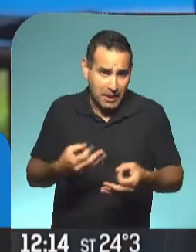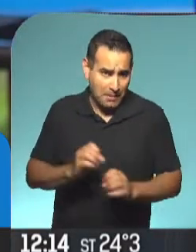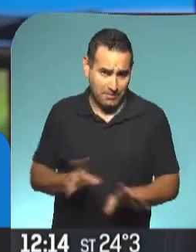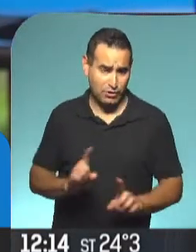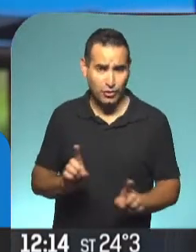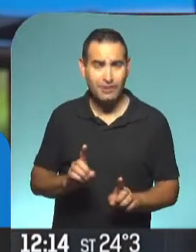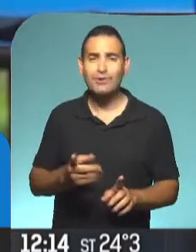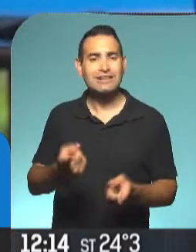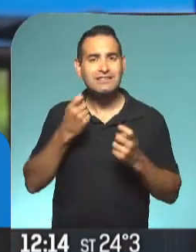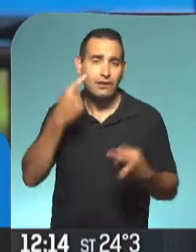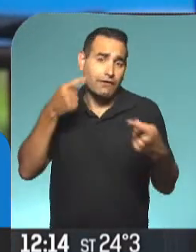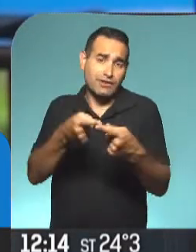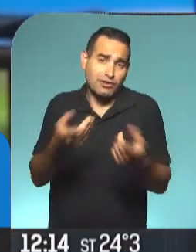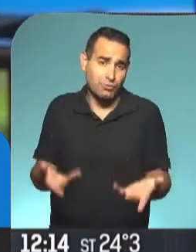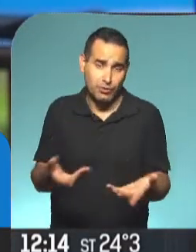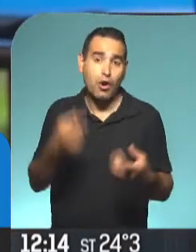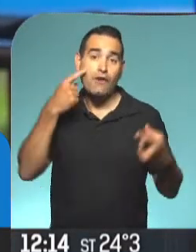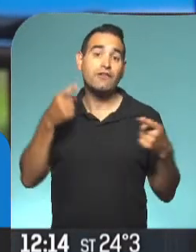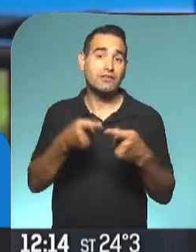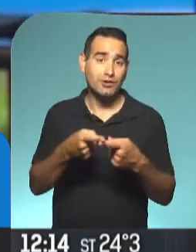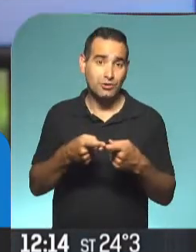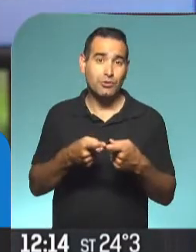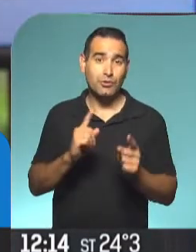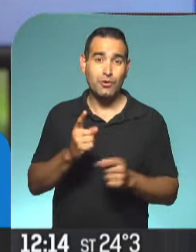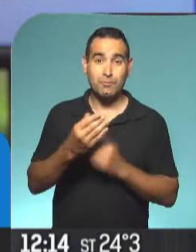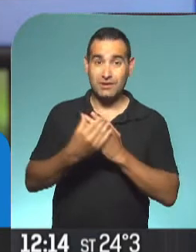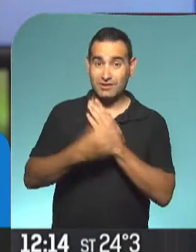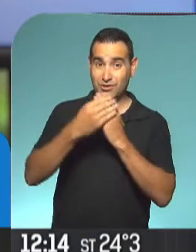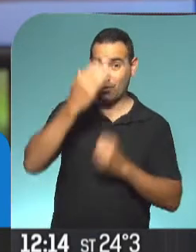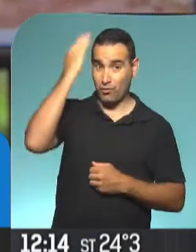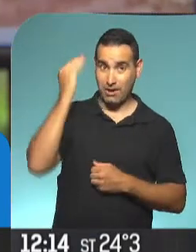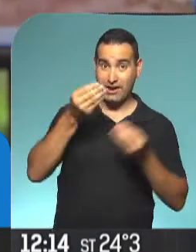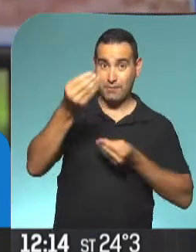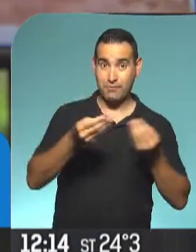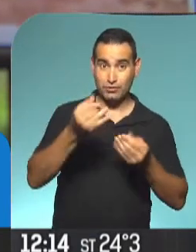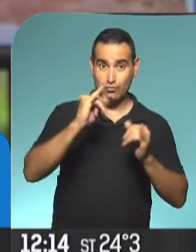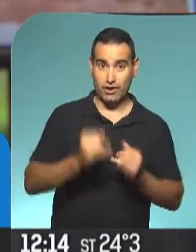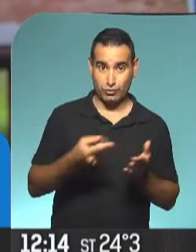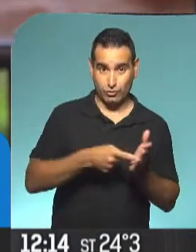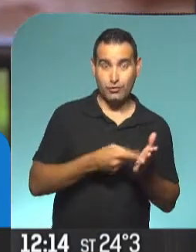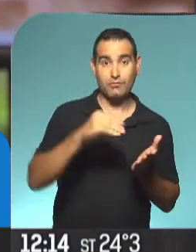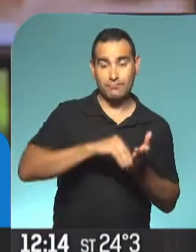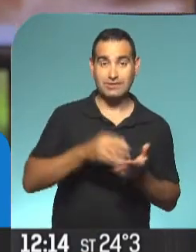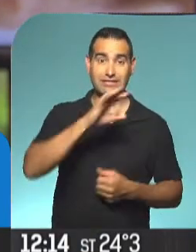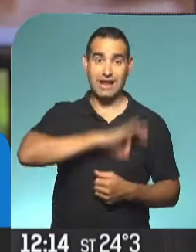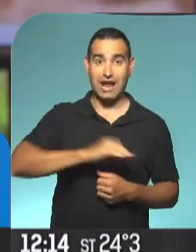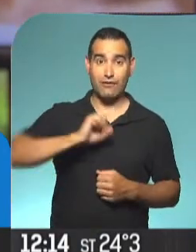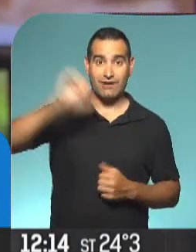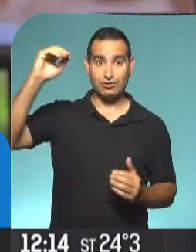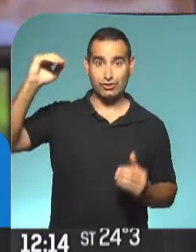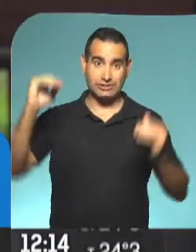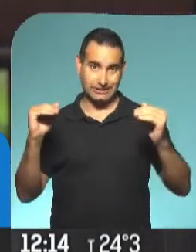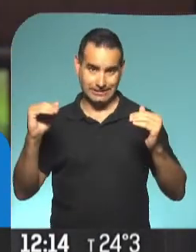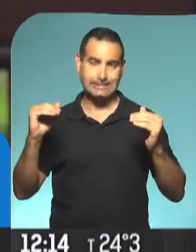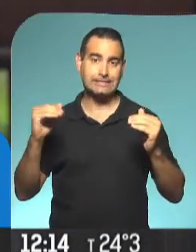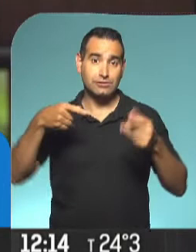claro es que tiene que haber un objetivo, ¿no? El objetivo es lo que plantea Martín Guzmán en el presupuesto y que los salarios tienen que ganar la inflación. En pos de ese objetivo, con eso